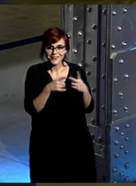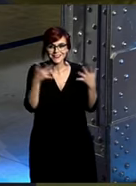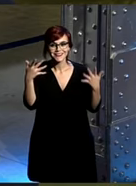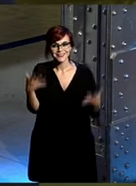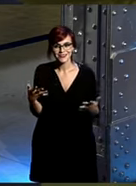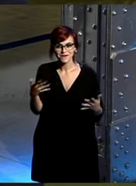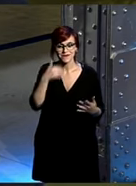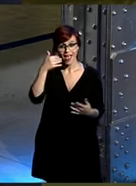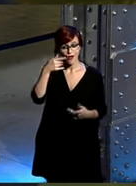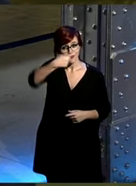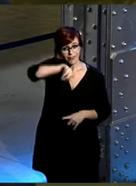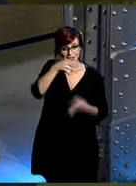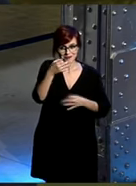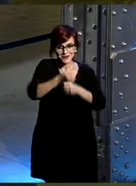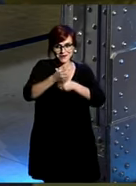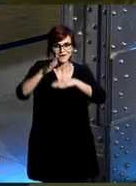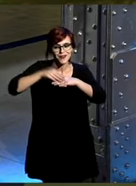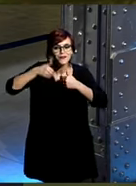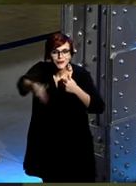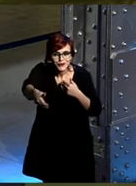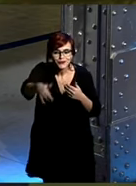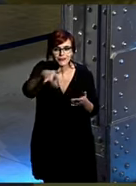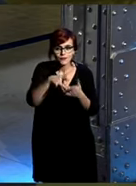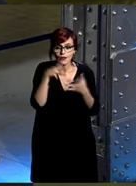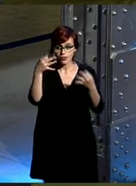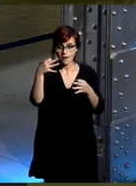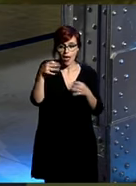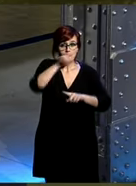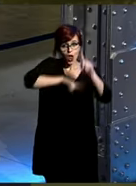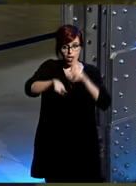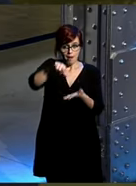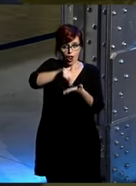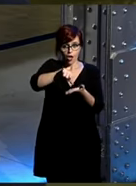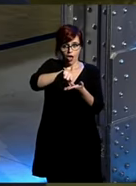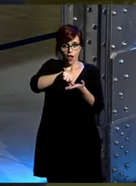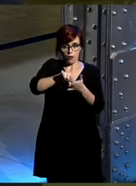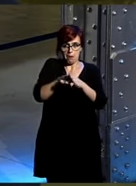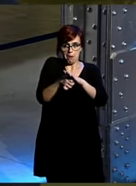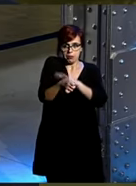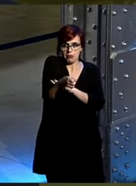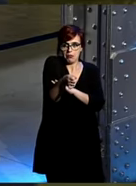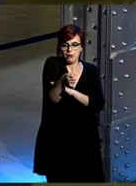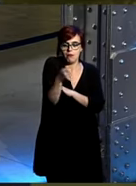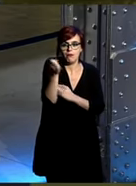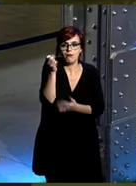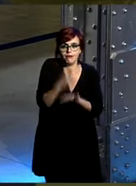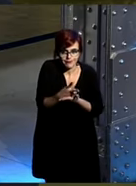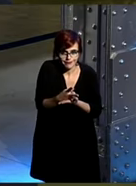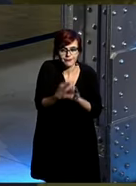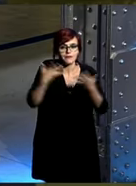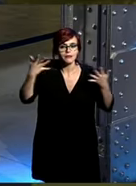algo que en lo que tenemos que trabajar de cara al futuro, es la capacidad de insertarse en los problemas locales, ¿no? Hoy tenía una reflexión también con otra gente y